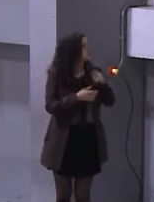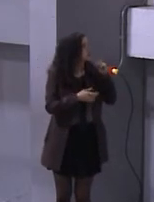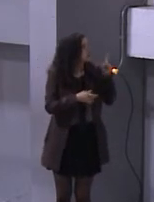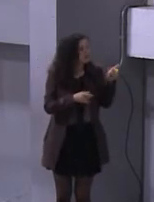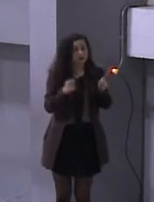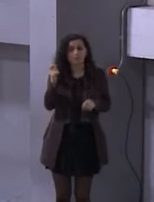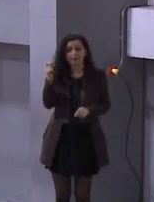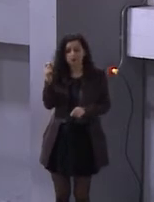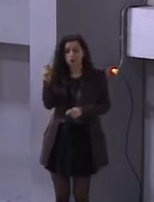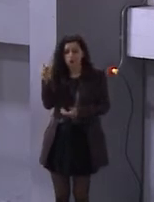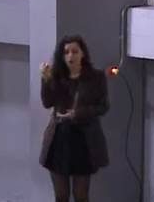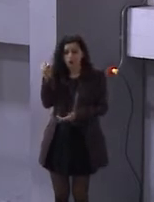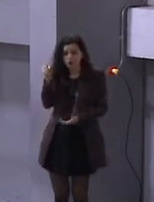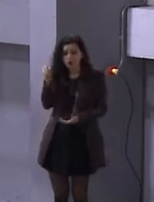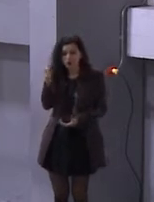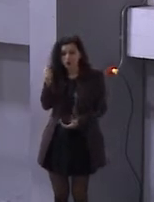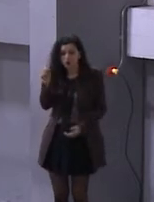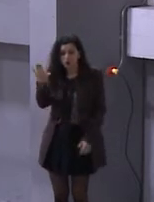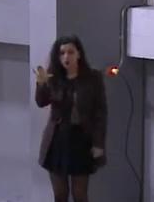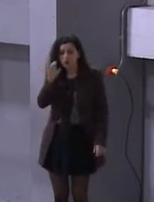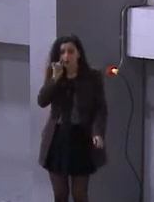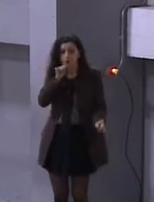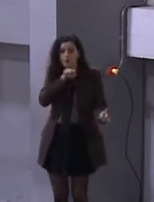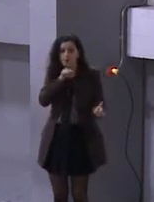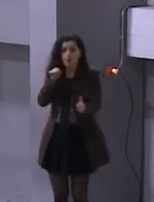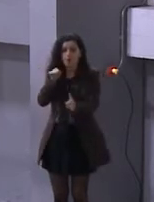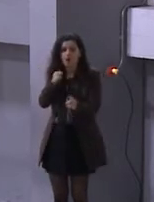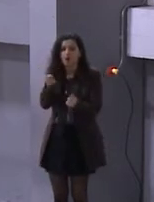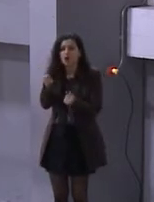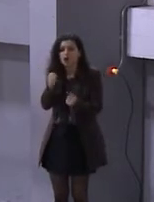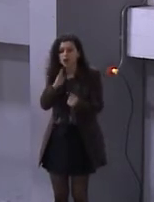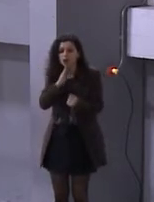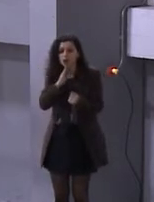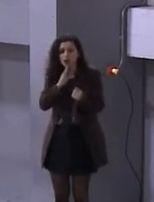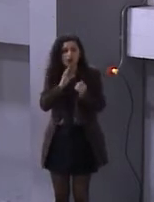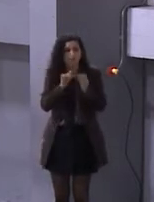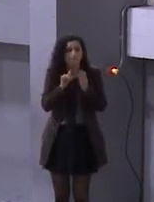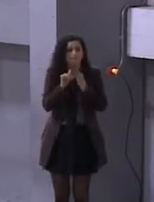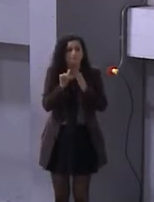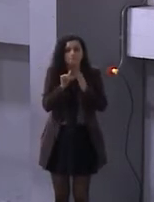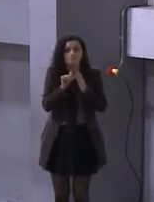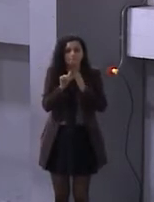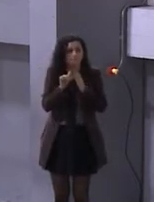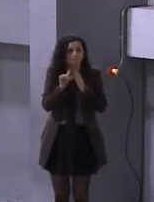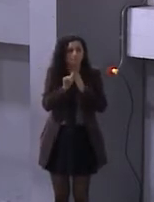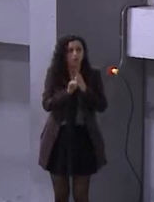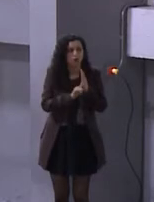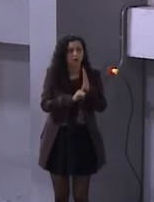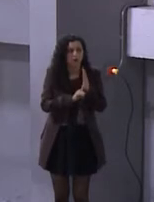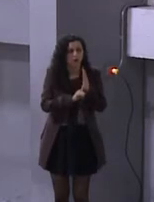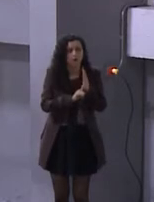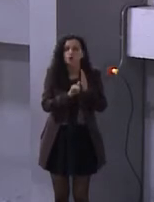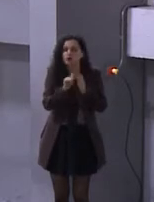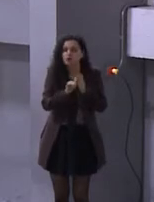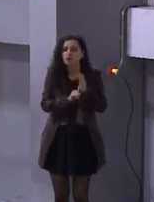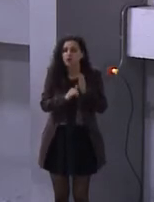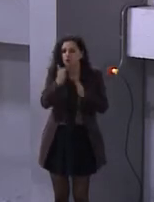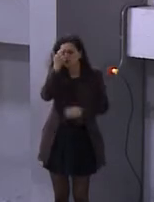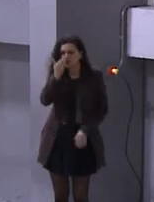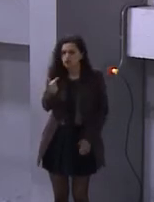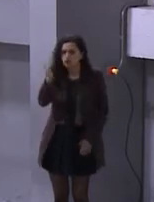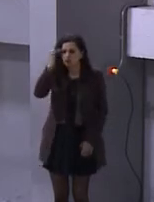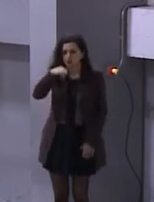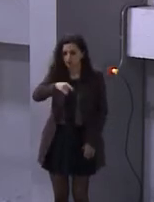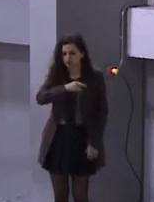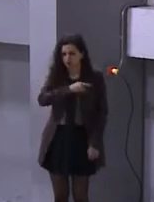presupuesto iba orientado para los programas de profesionales de las